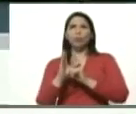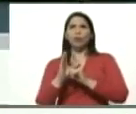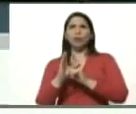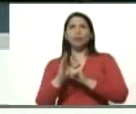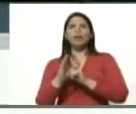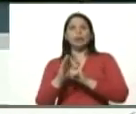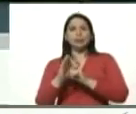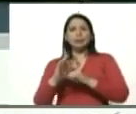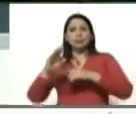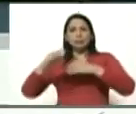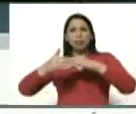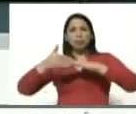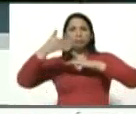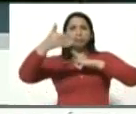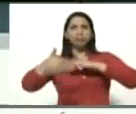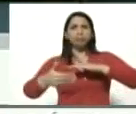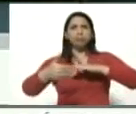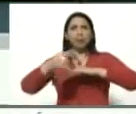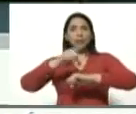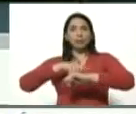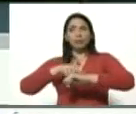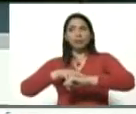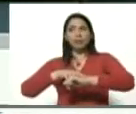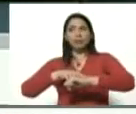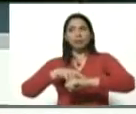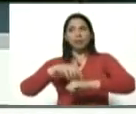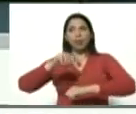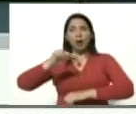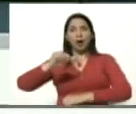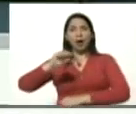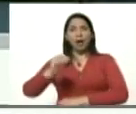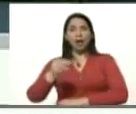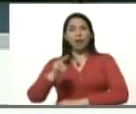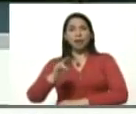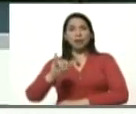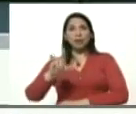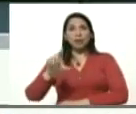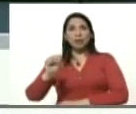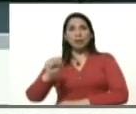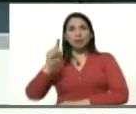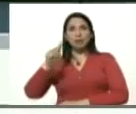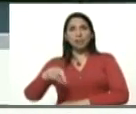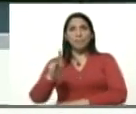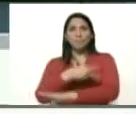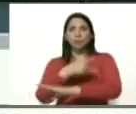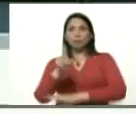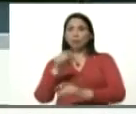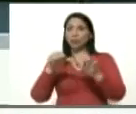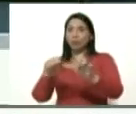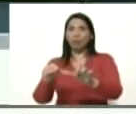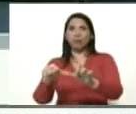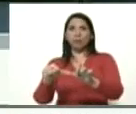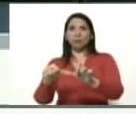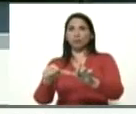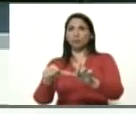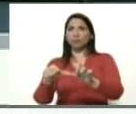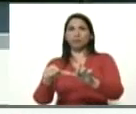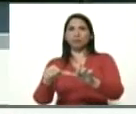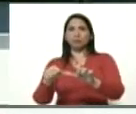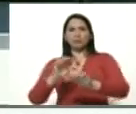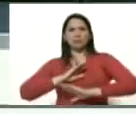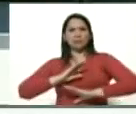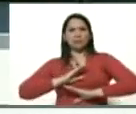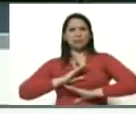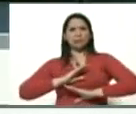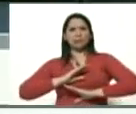del tiempo, para que Aquiles Nasoa y su poesía no se quede en sus contemporáneos, sino que